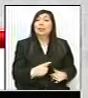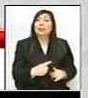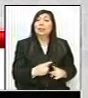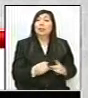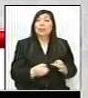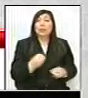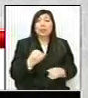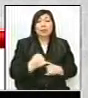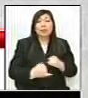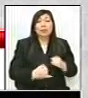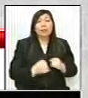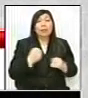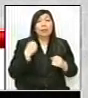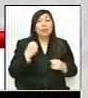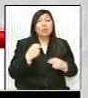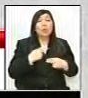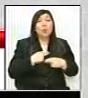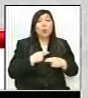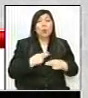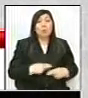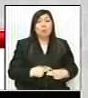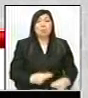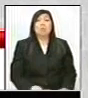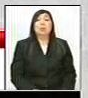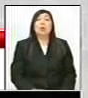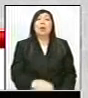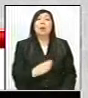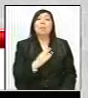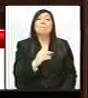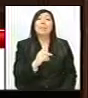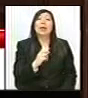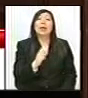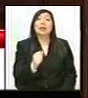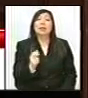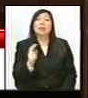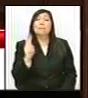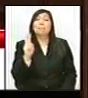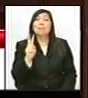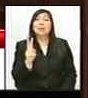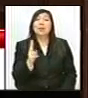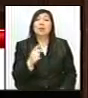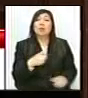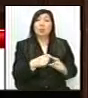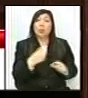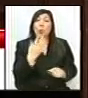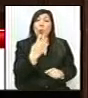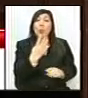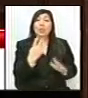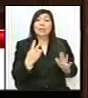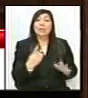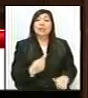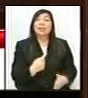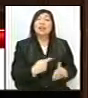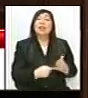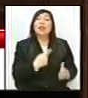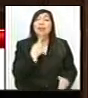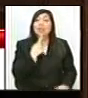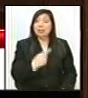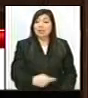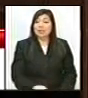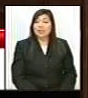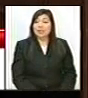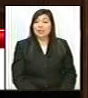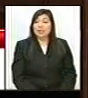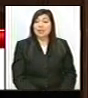la Corte Interamericana de Derechos Humanos, el caso Barreto Leiva versus Venezuela, párrafo 47, que dice